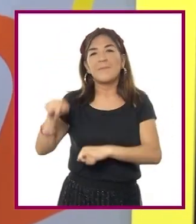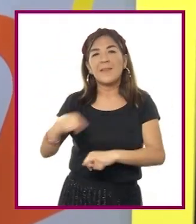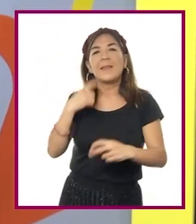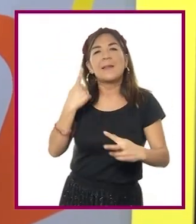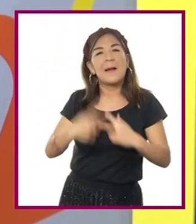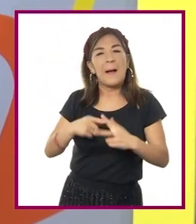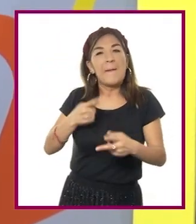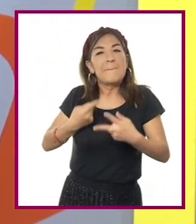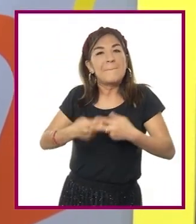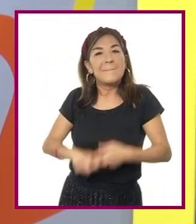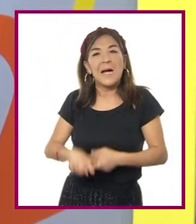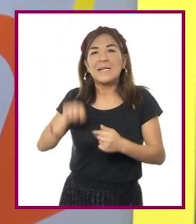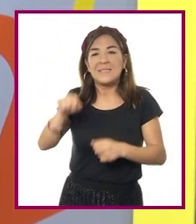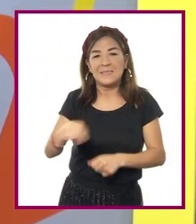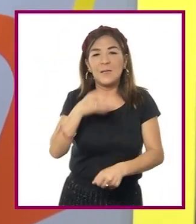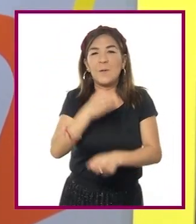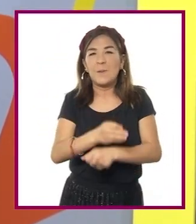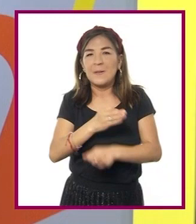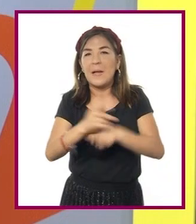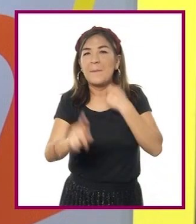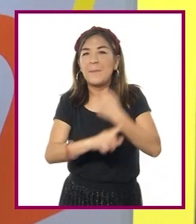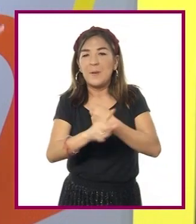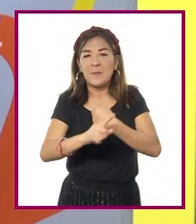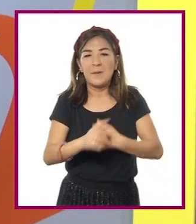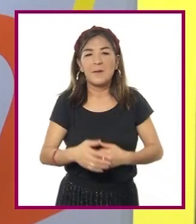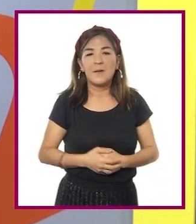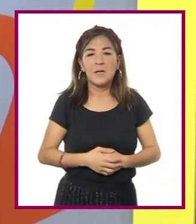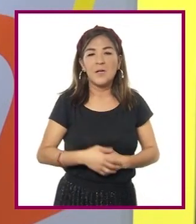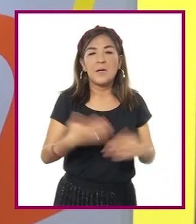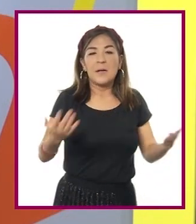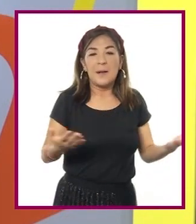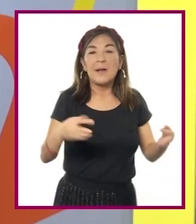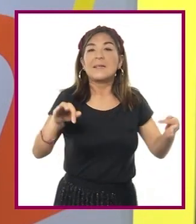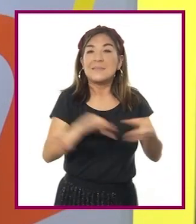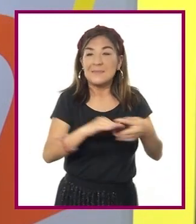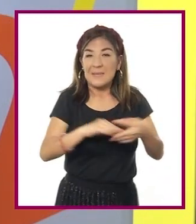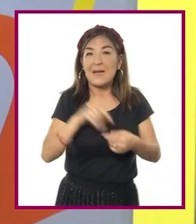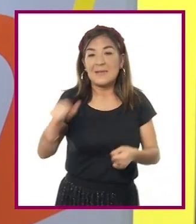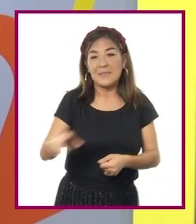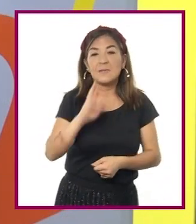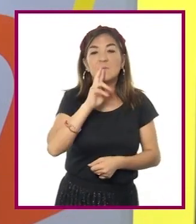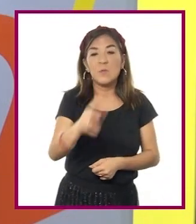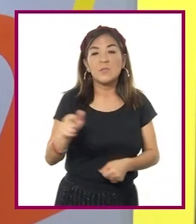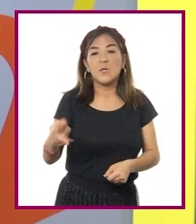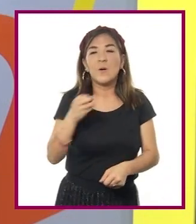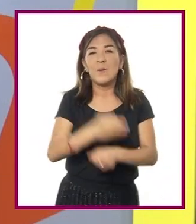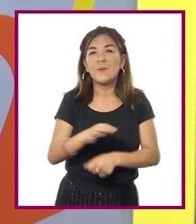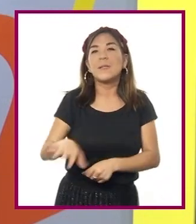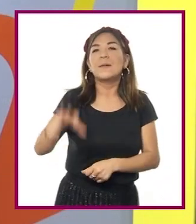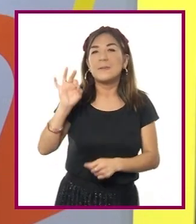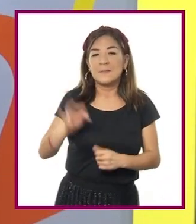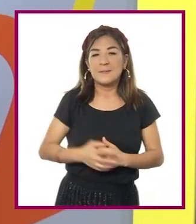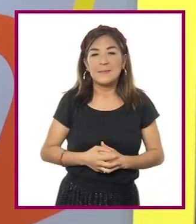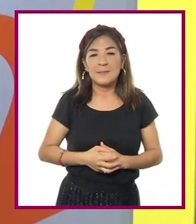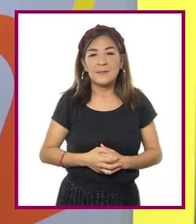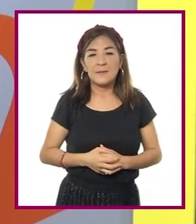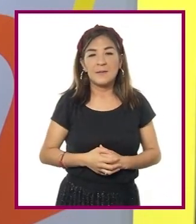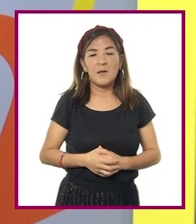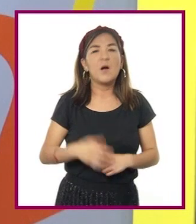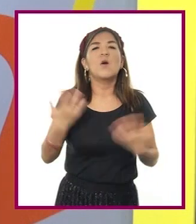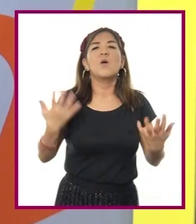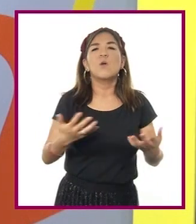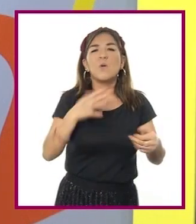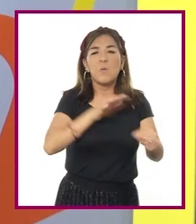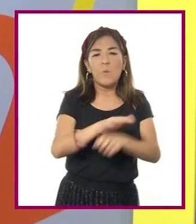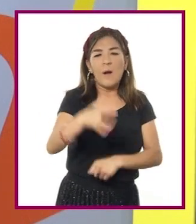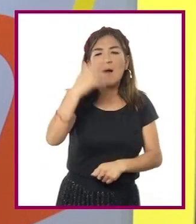que hicieron al inicio de este problema. ¿Qué tan cercano estuvo del resultado que obtuvimos? ¿A qué atribuyen